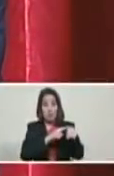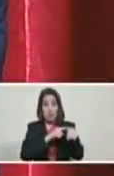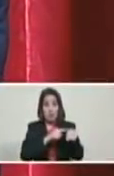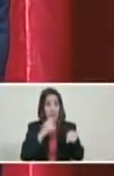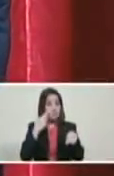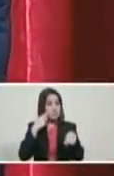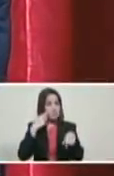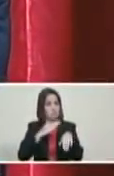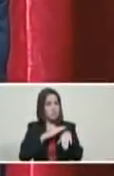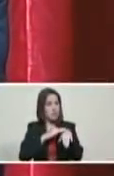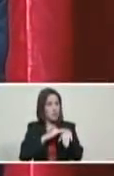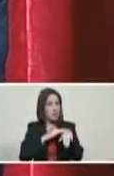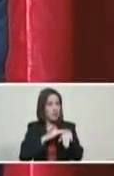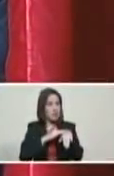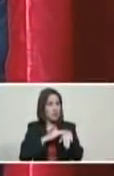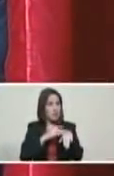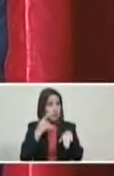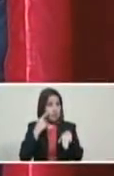aquí.